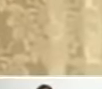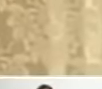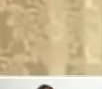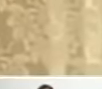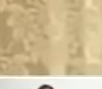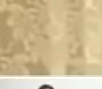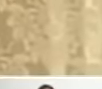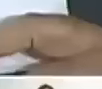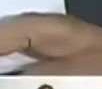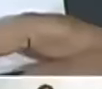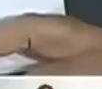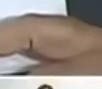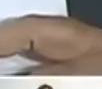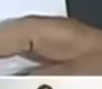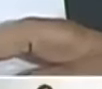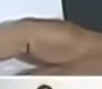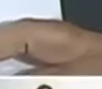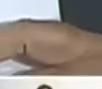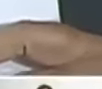Carreño,